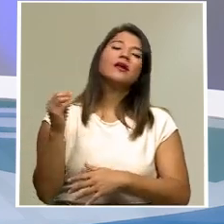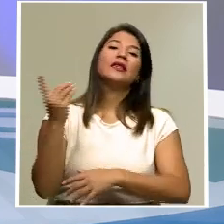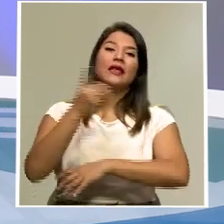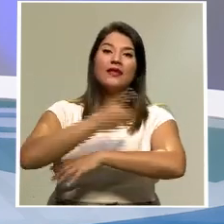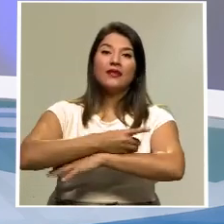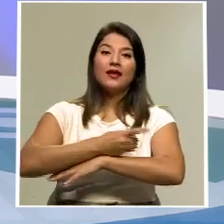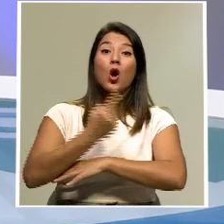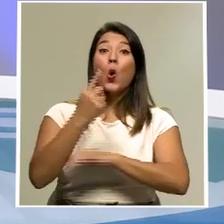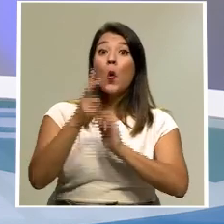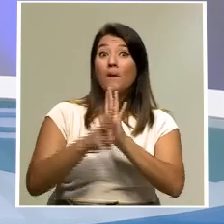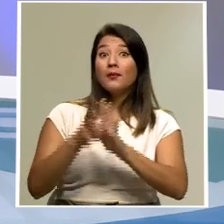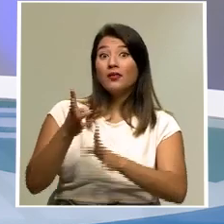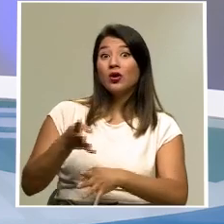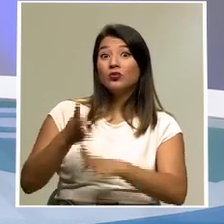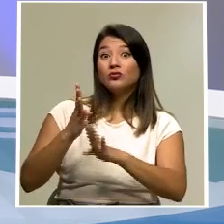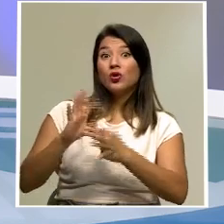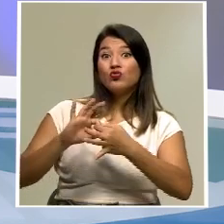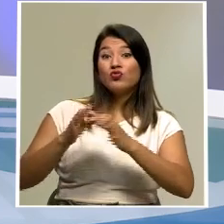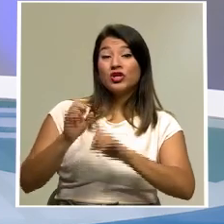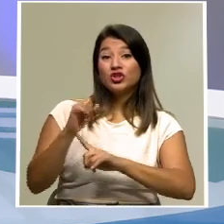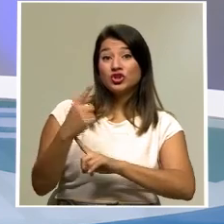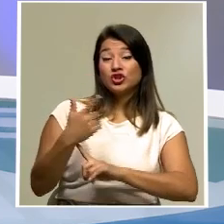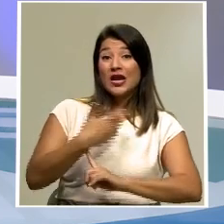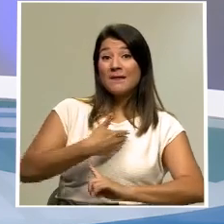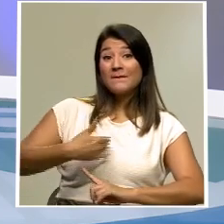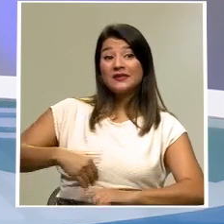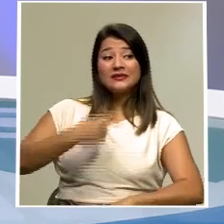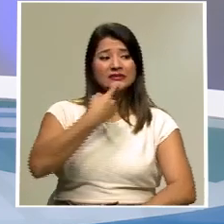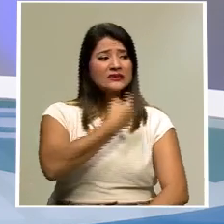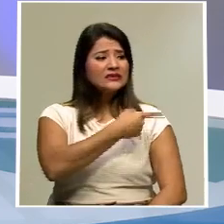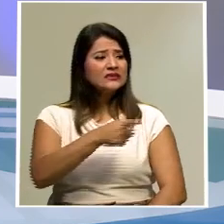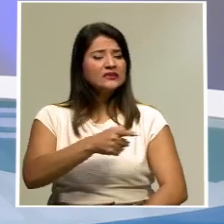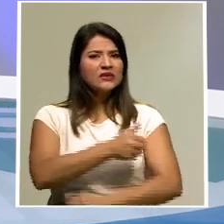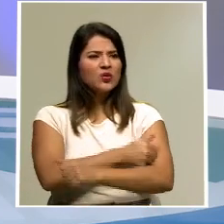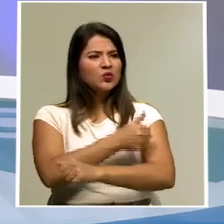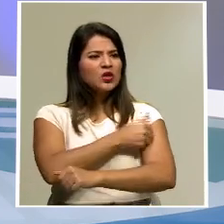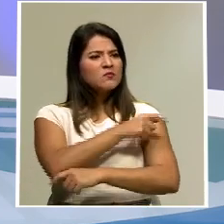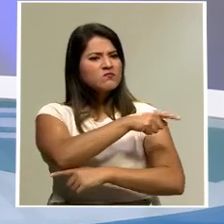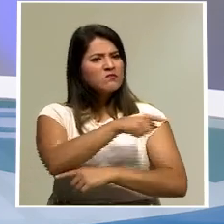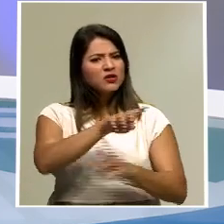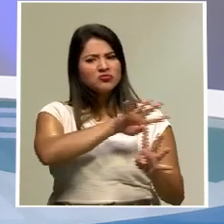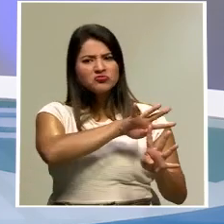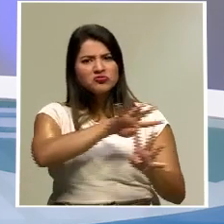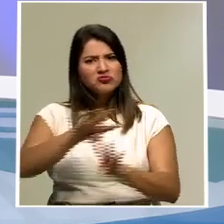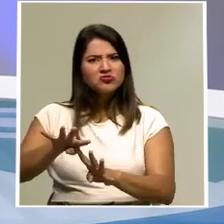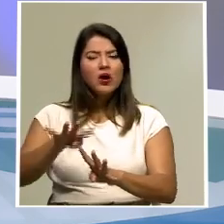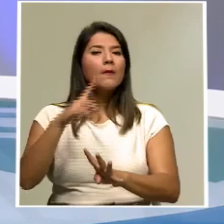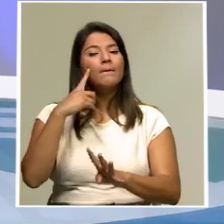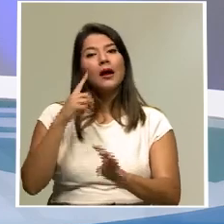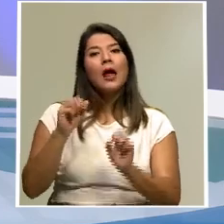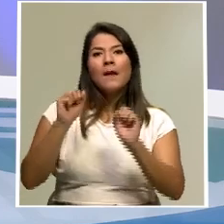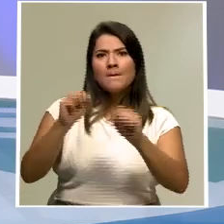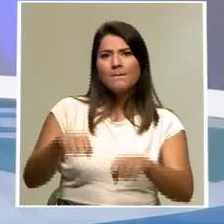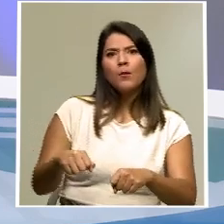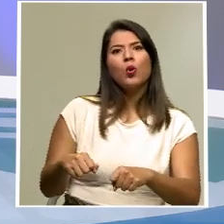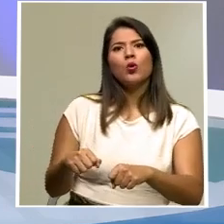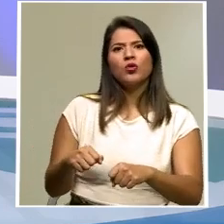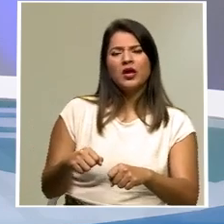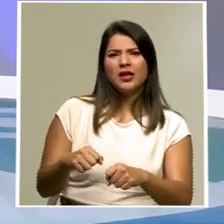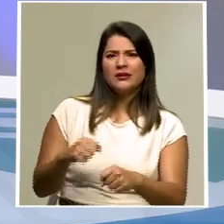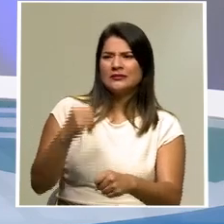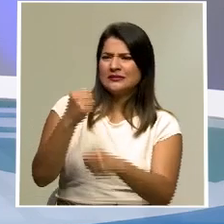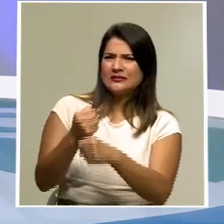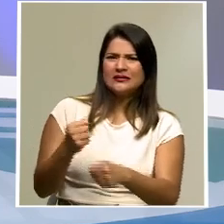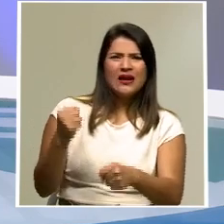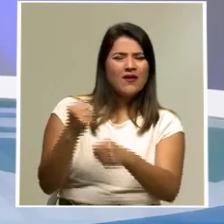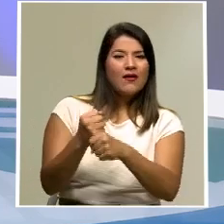en redes sociales, el presidente manda a las autoridades a desplegar la máxima capacidad